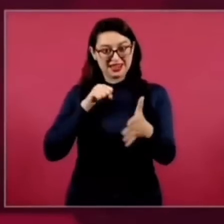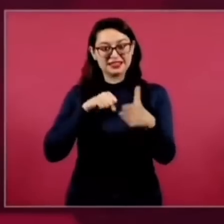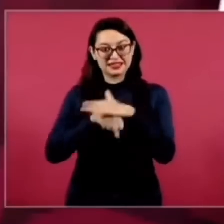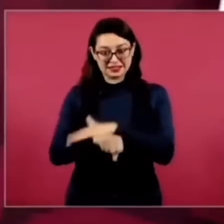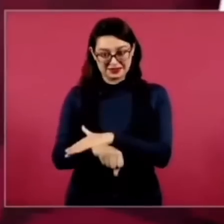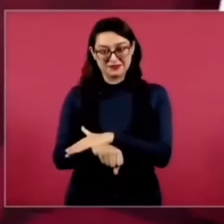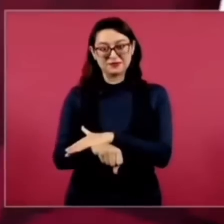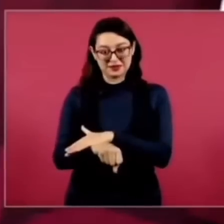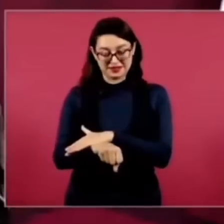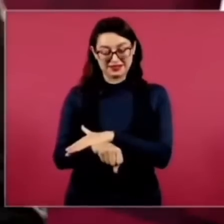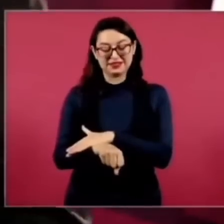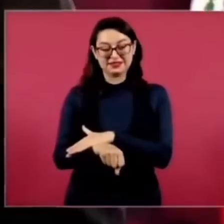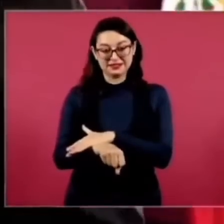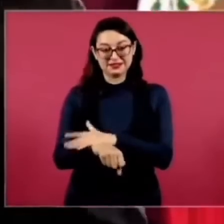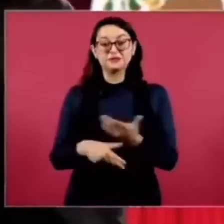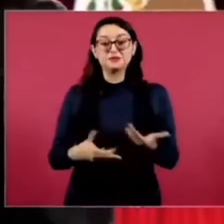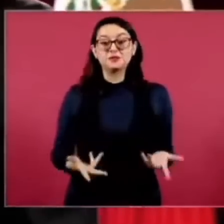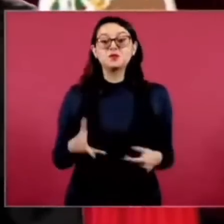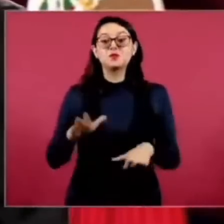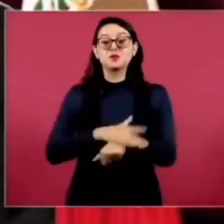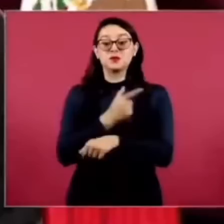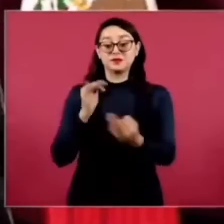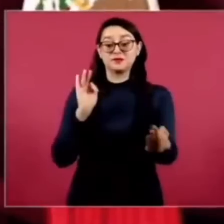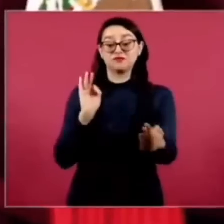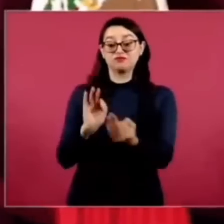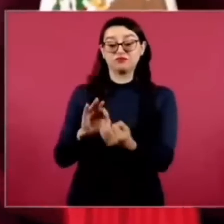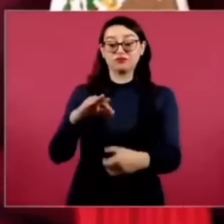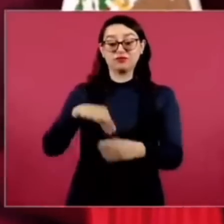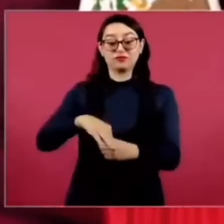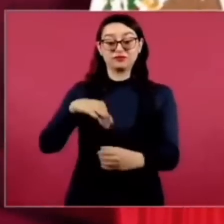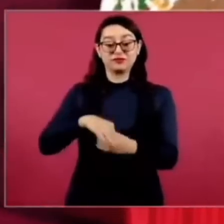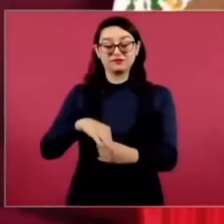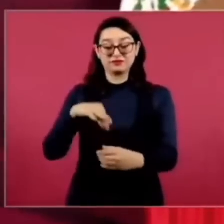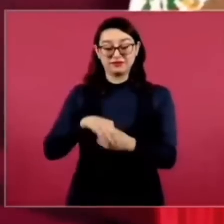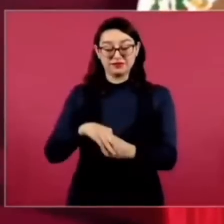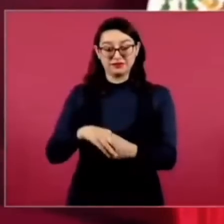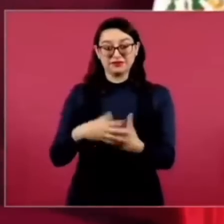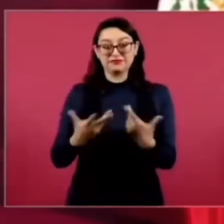cuando no querían que yo apareciera en la boleta.